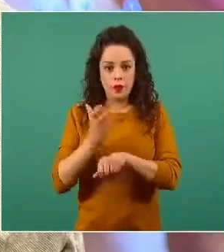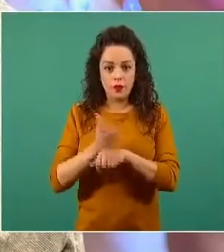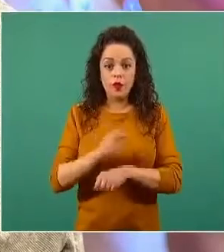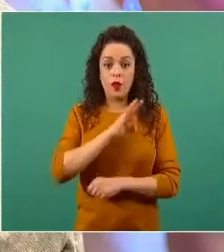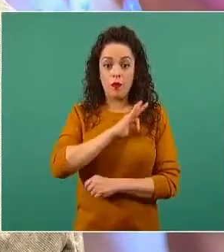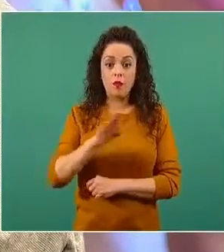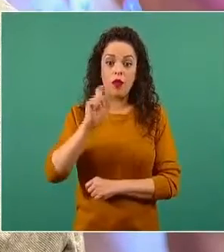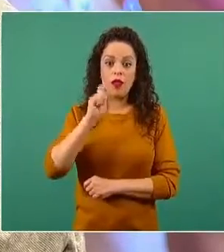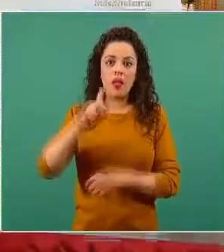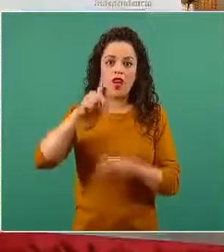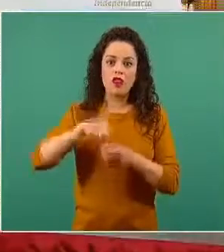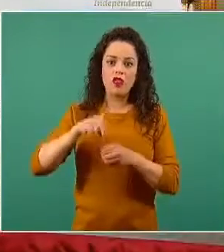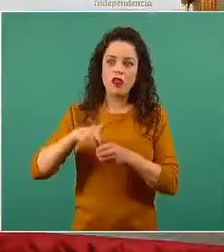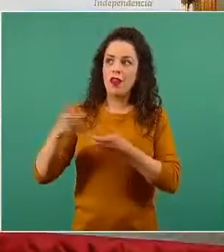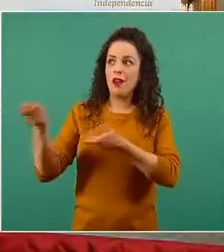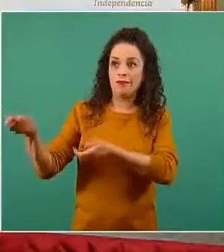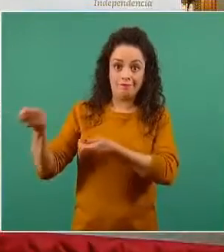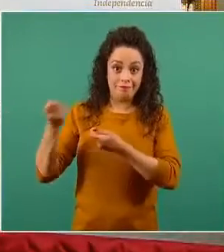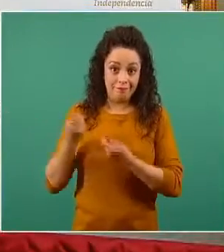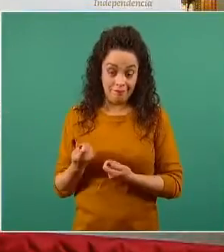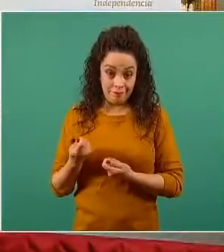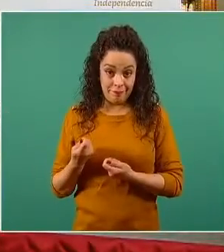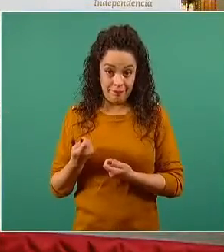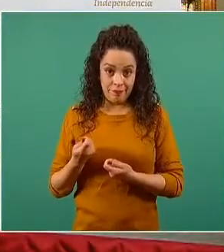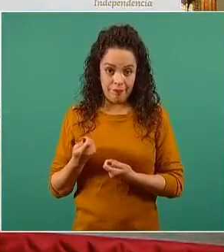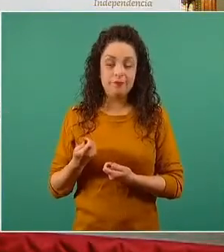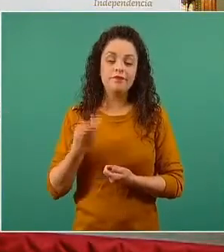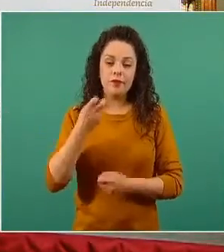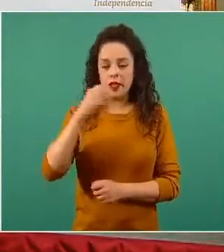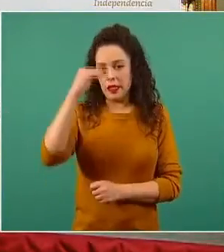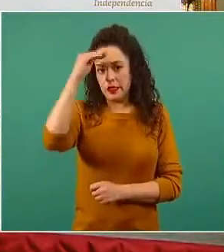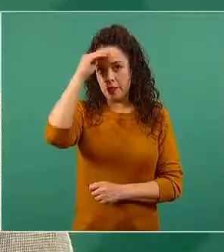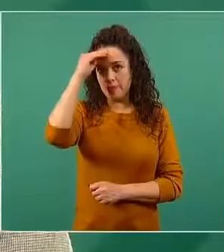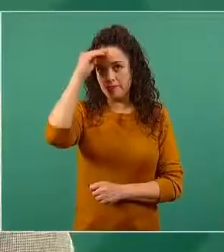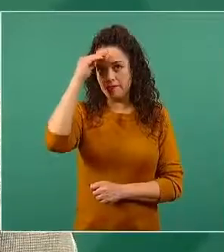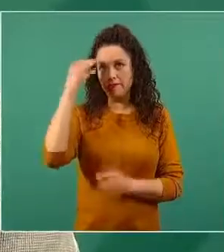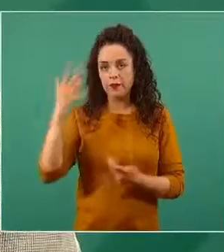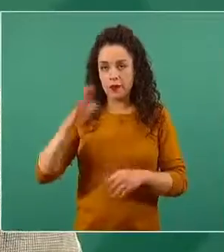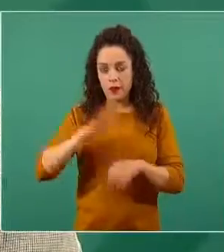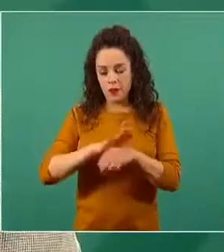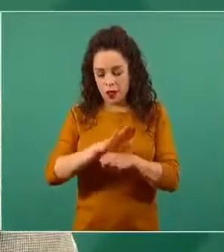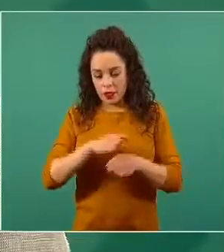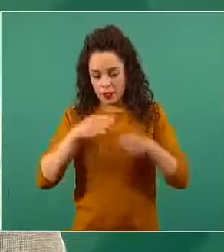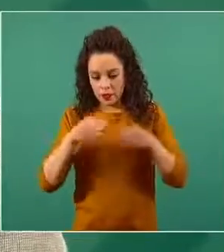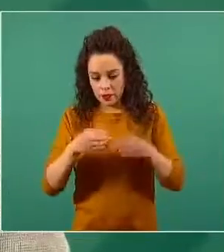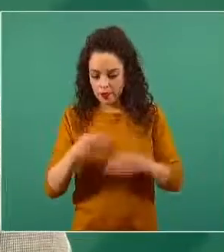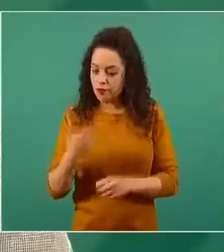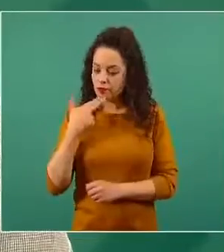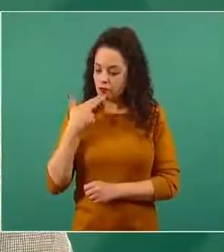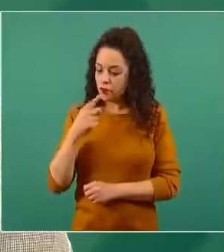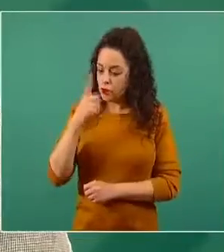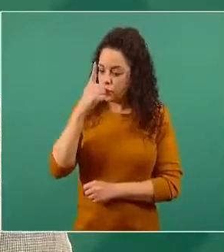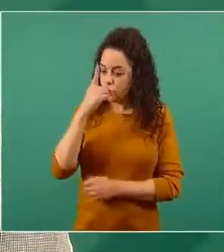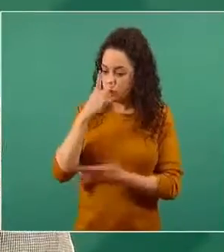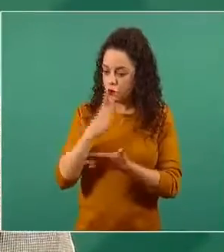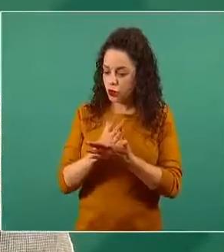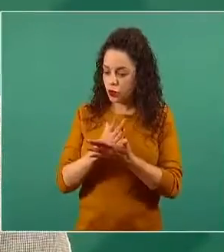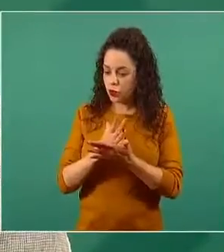un donativo, y pensando en la utilidad específica de una vacuna de una sola